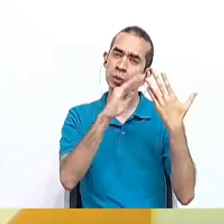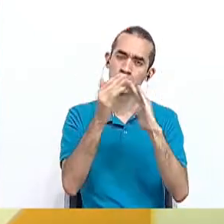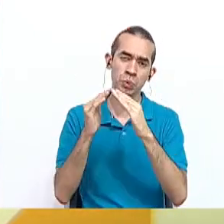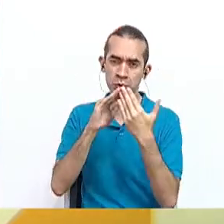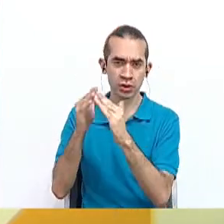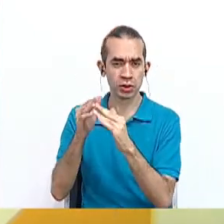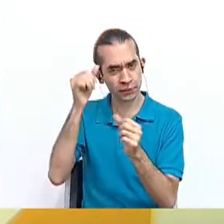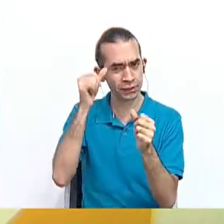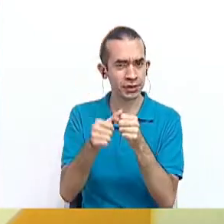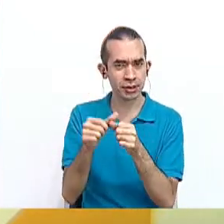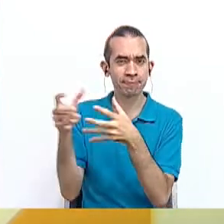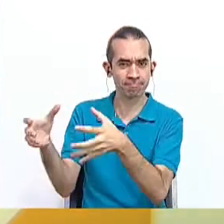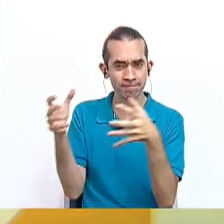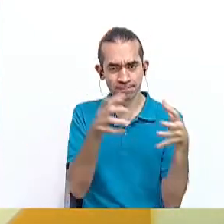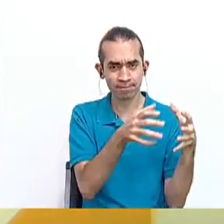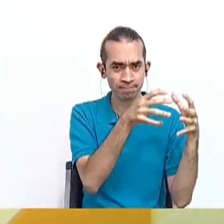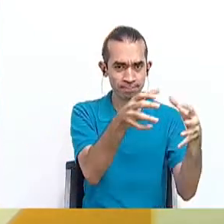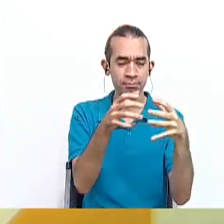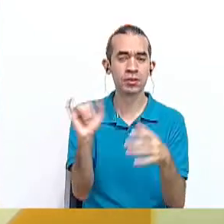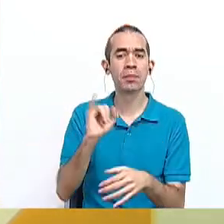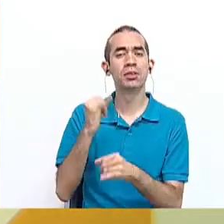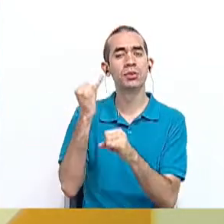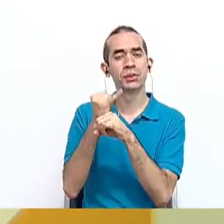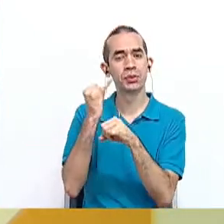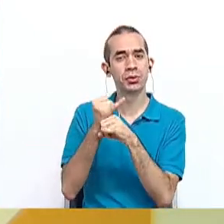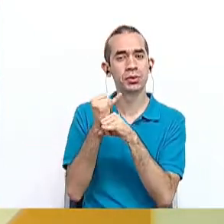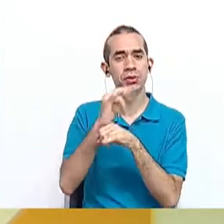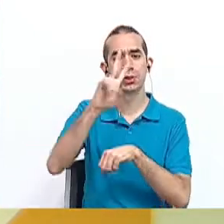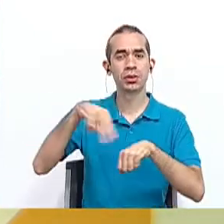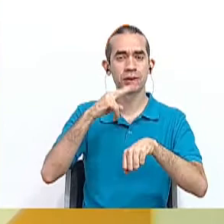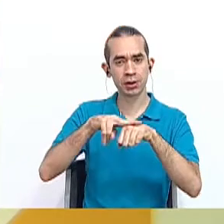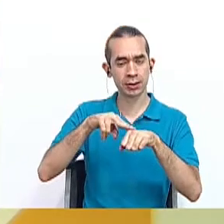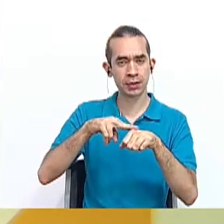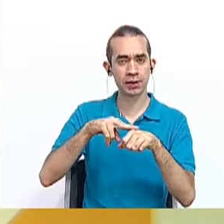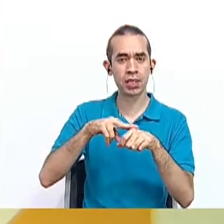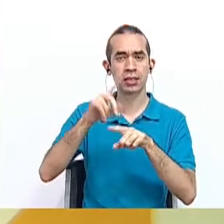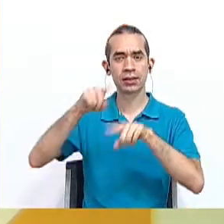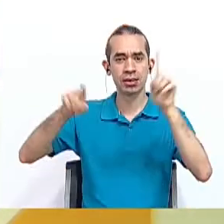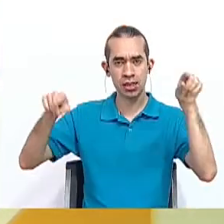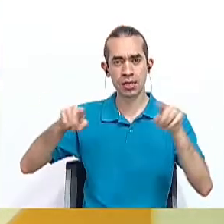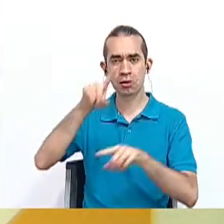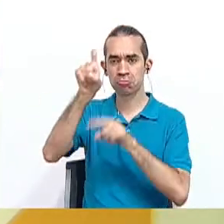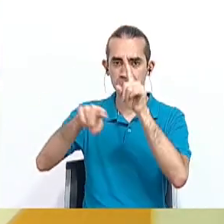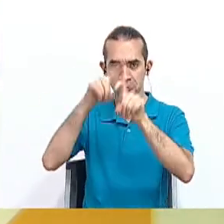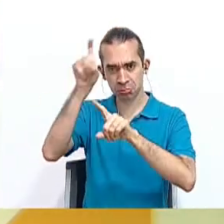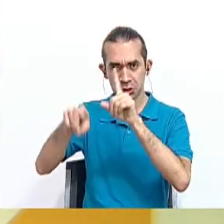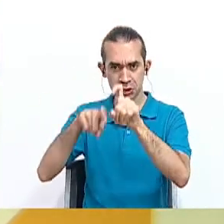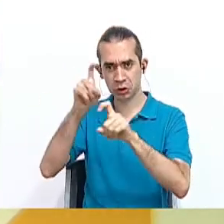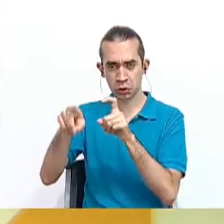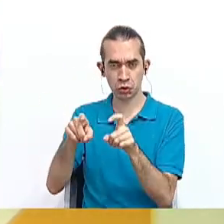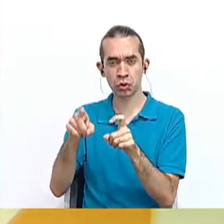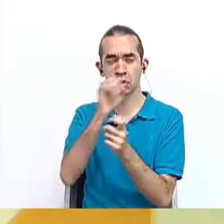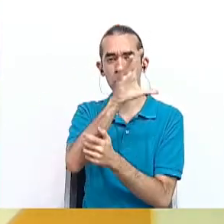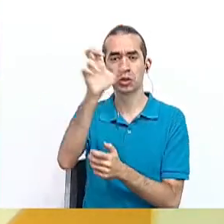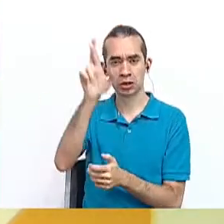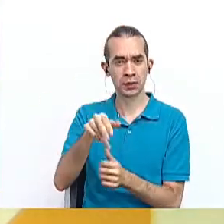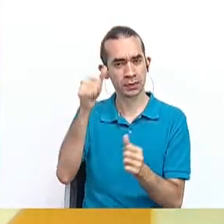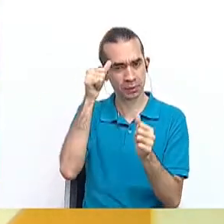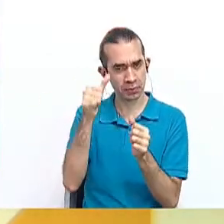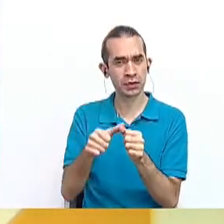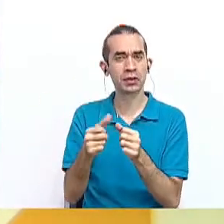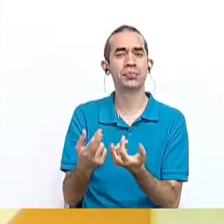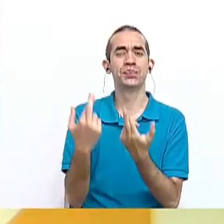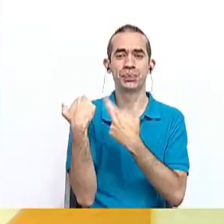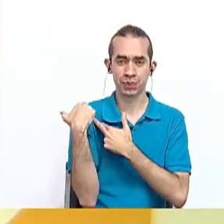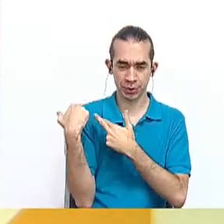¿Recuerdan? Hablamos un poco del Instituto Nacional de Estadística y Censos de Costa Rica, que se encarga del estudio de las